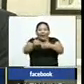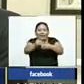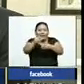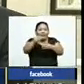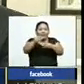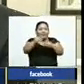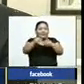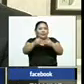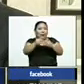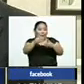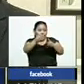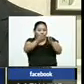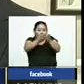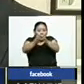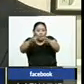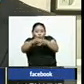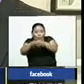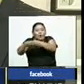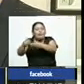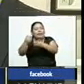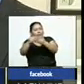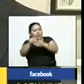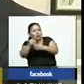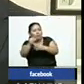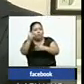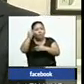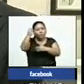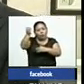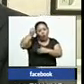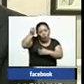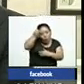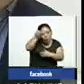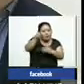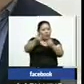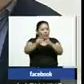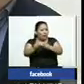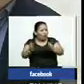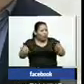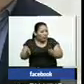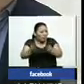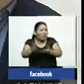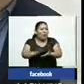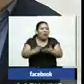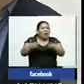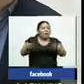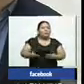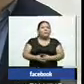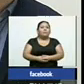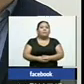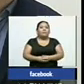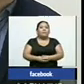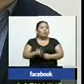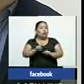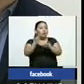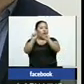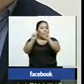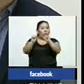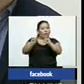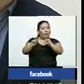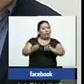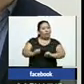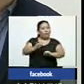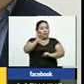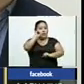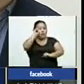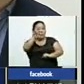diferentes expectativas, diferentes motivaciones. Un proceso de largo plazo. No podemos esperar que